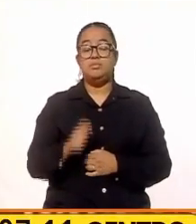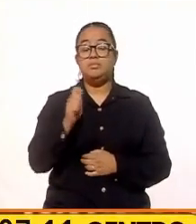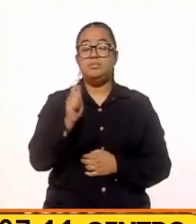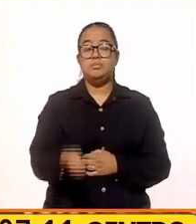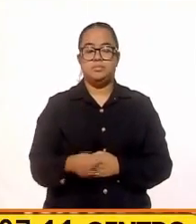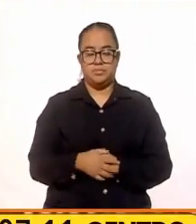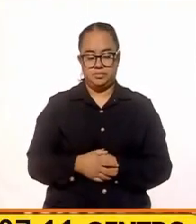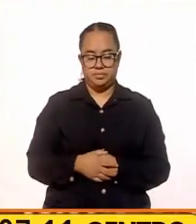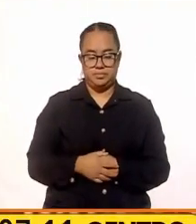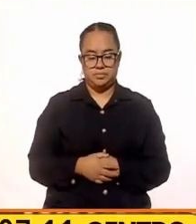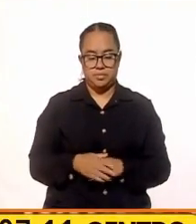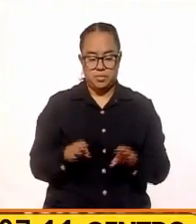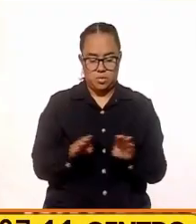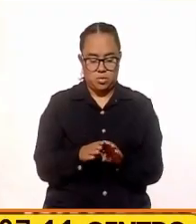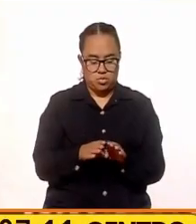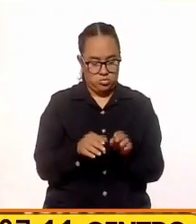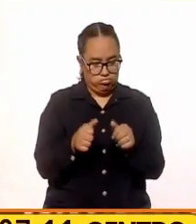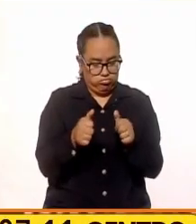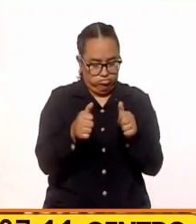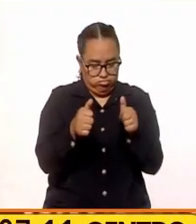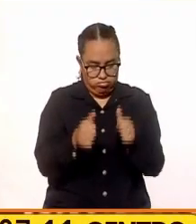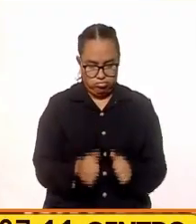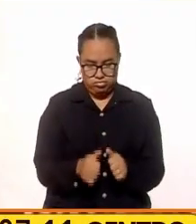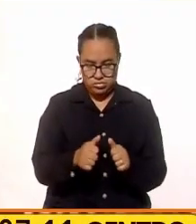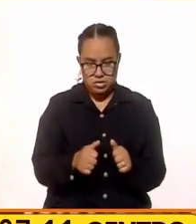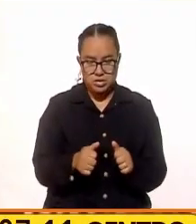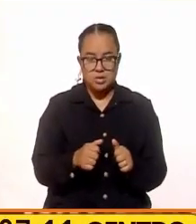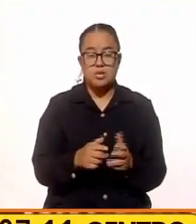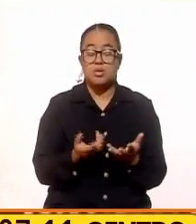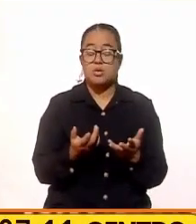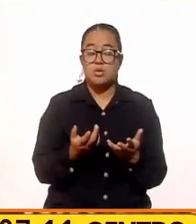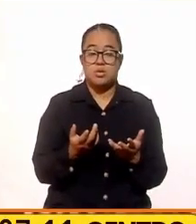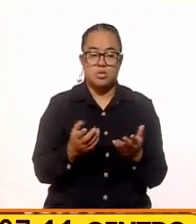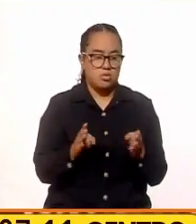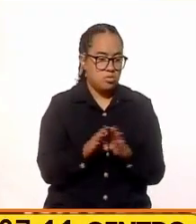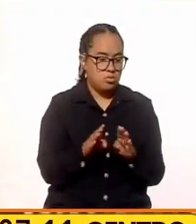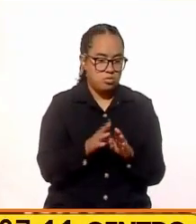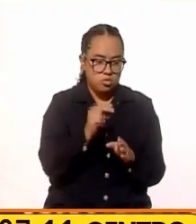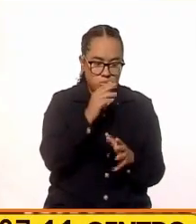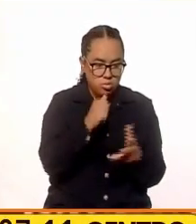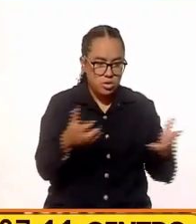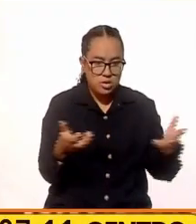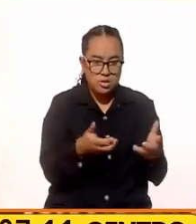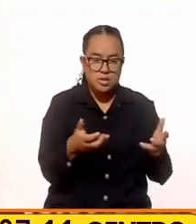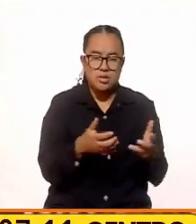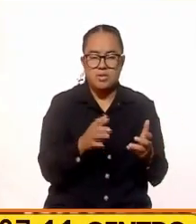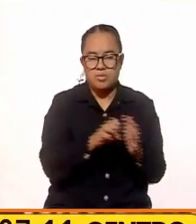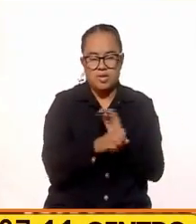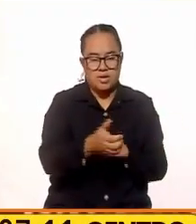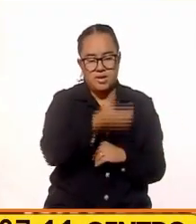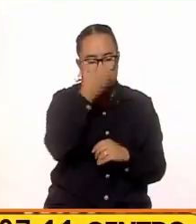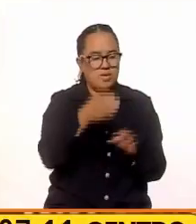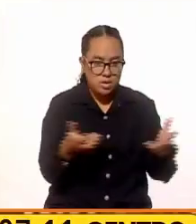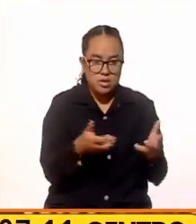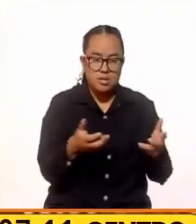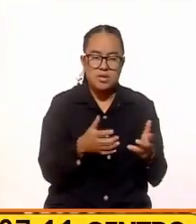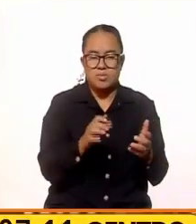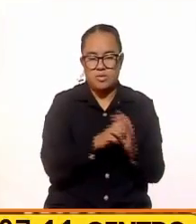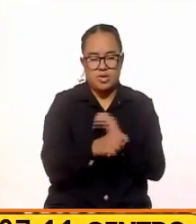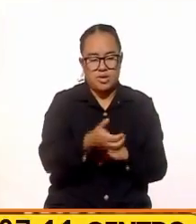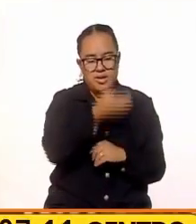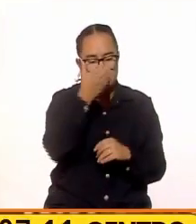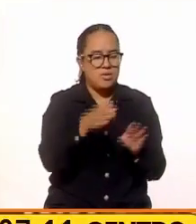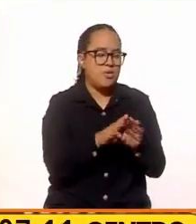la paralización por completo de, digamos, los mecanismos que están acostumbrados de la democracia liberal. Sí,